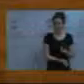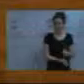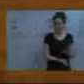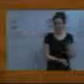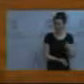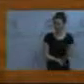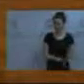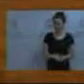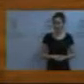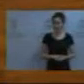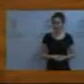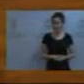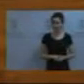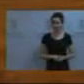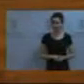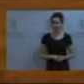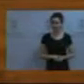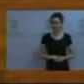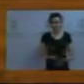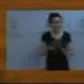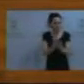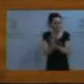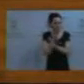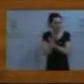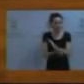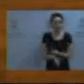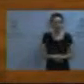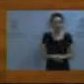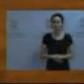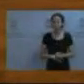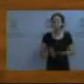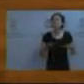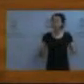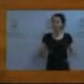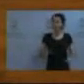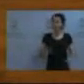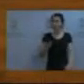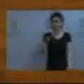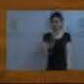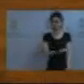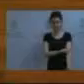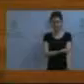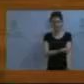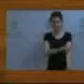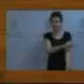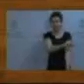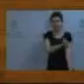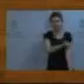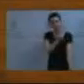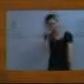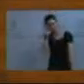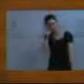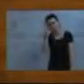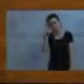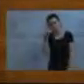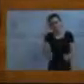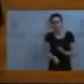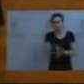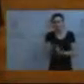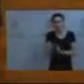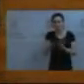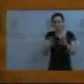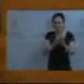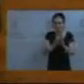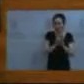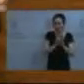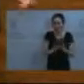indicaciones terapéuticas, claras y definidas. Y la morfina se produce normalmente, se distribuye con